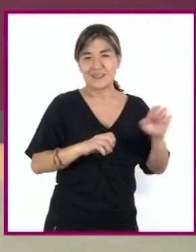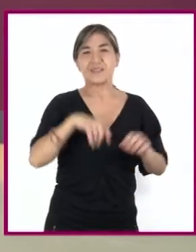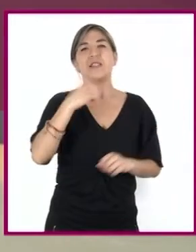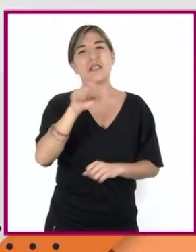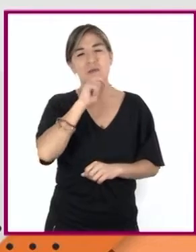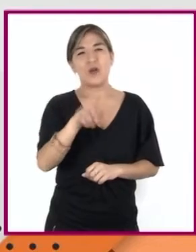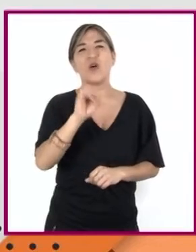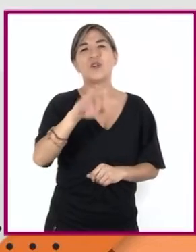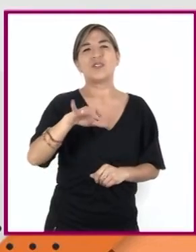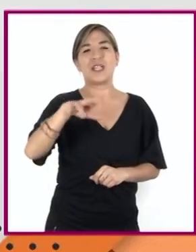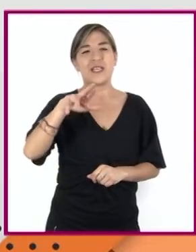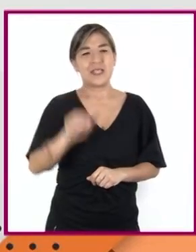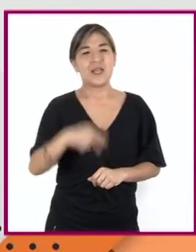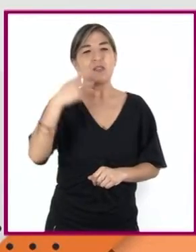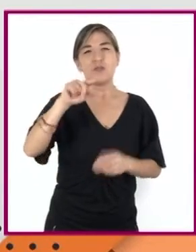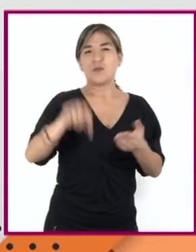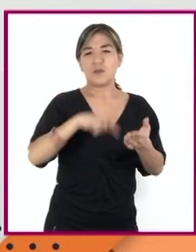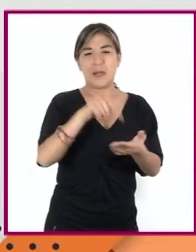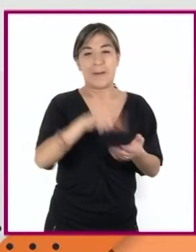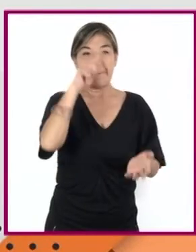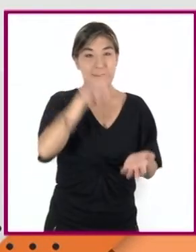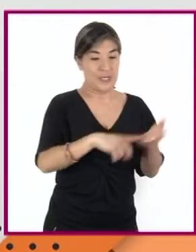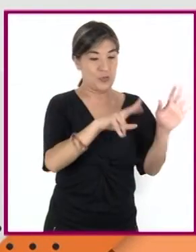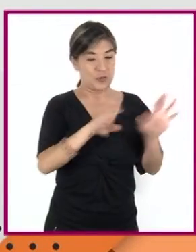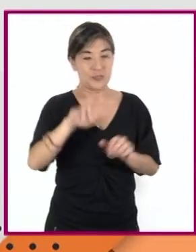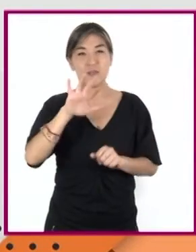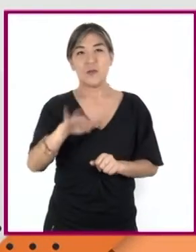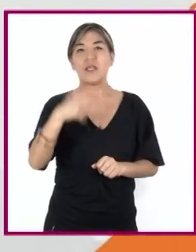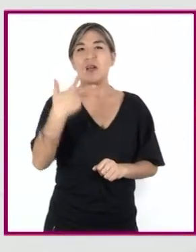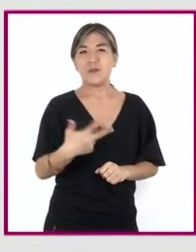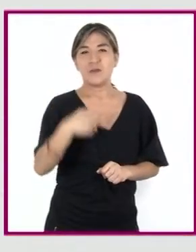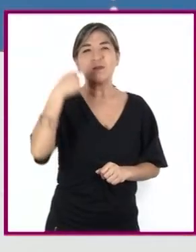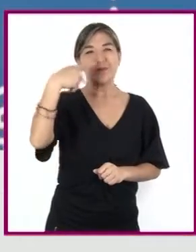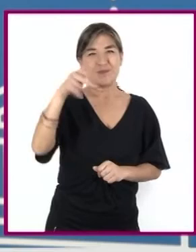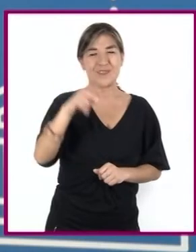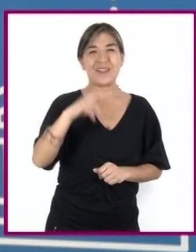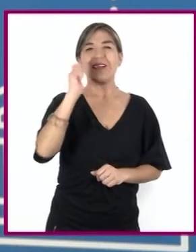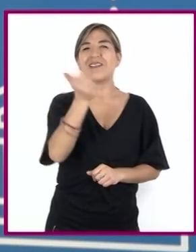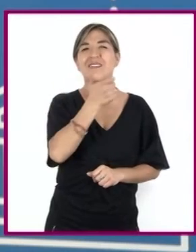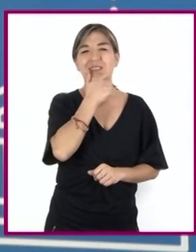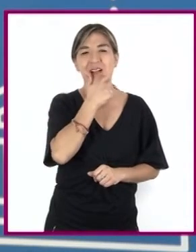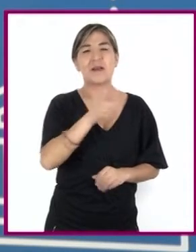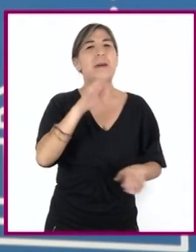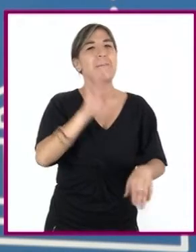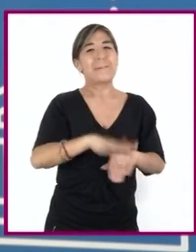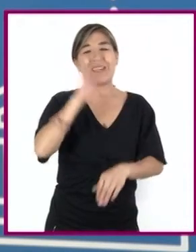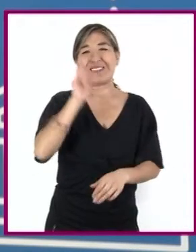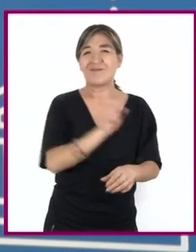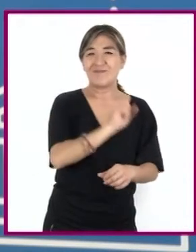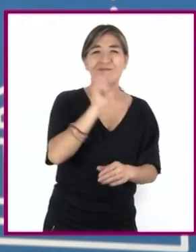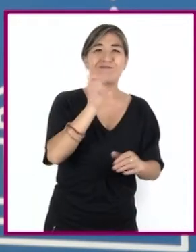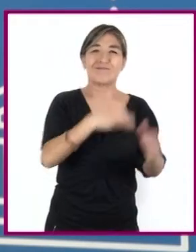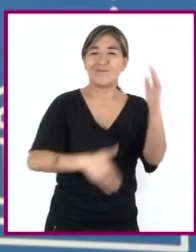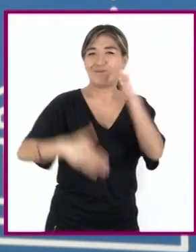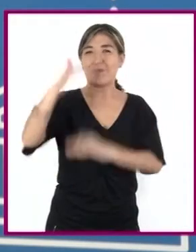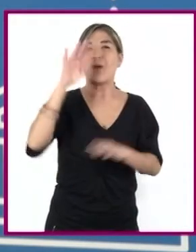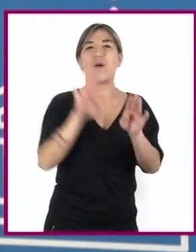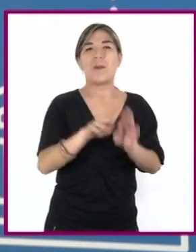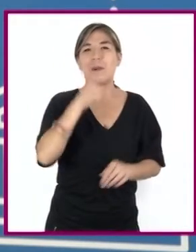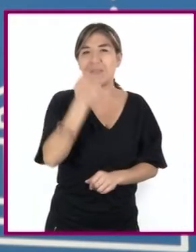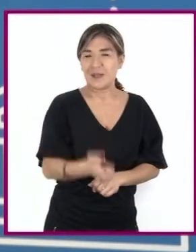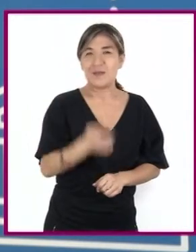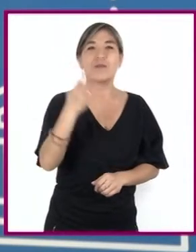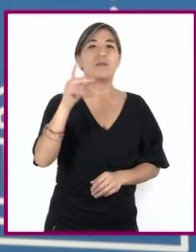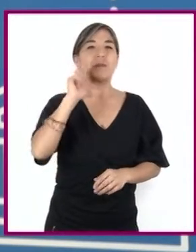América. Desde 1858, Reino Unido, la principal potencia económica e